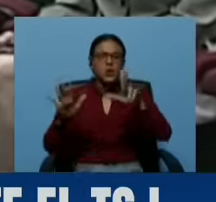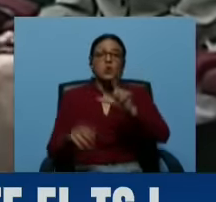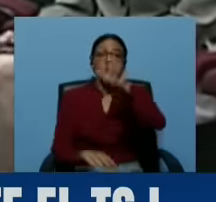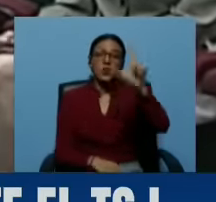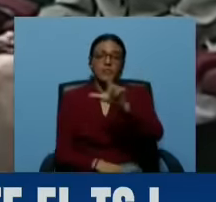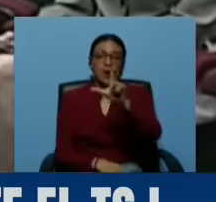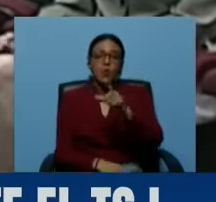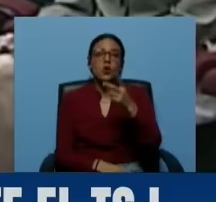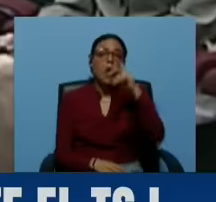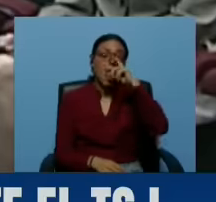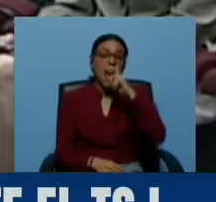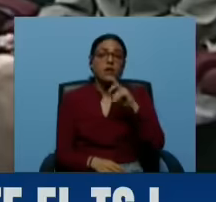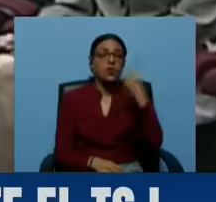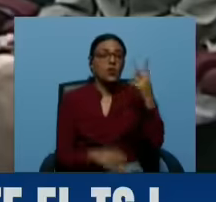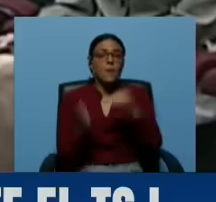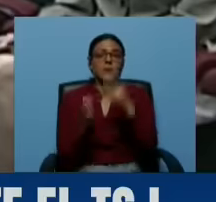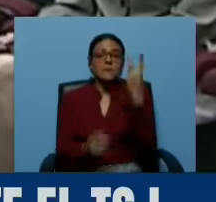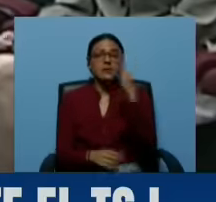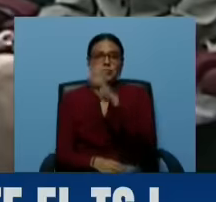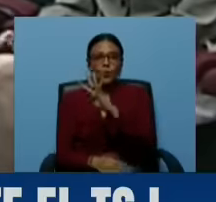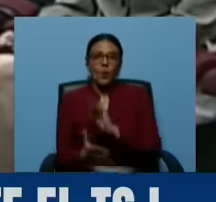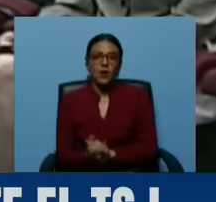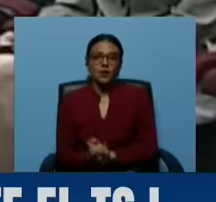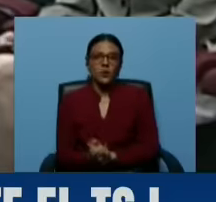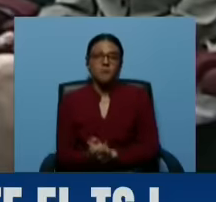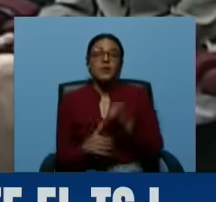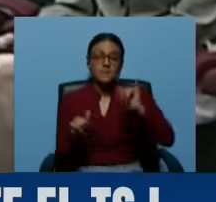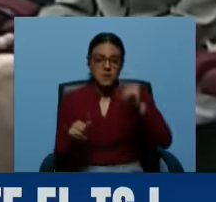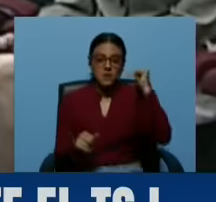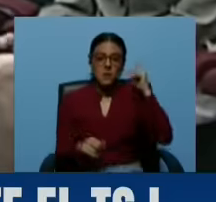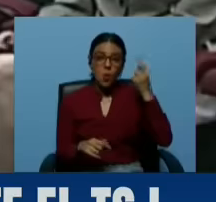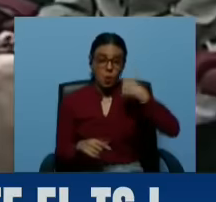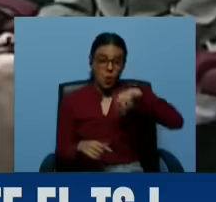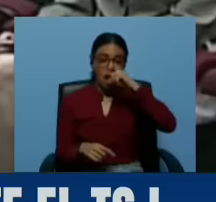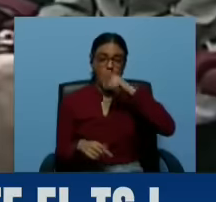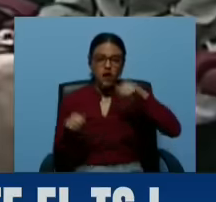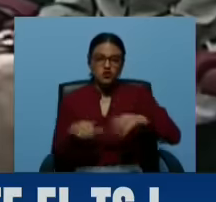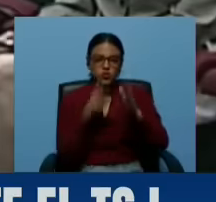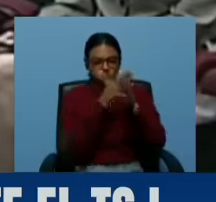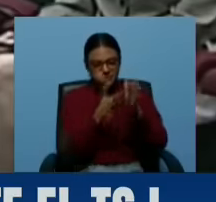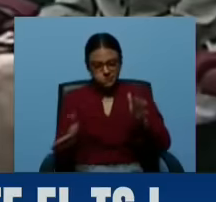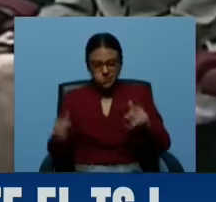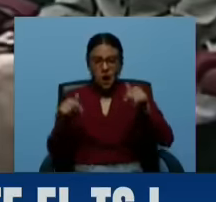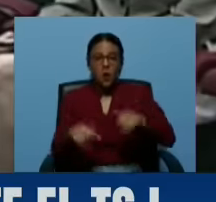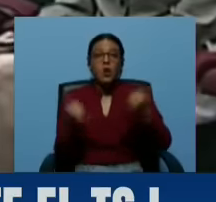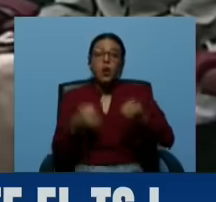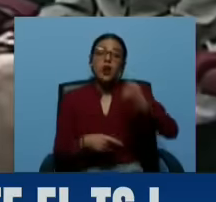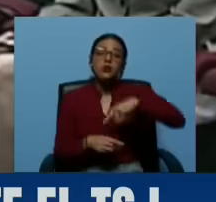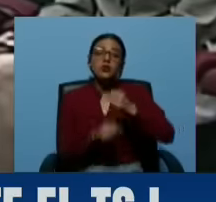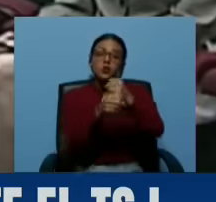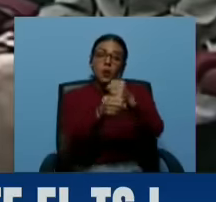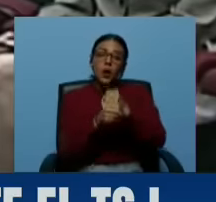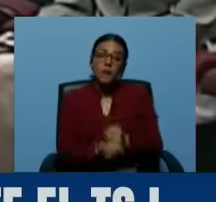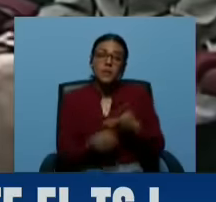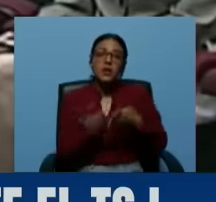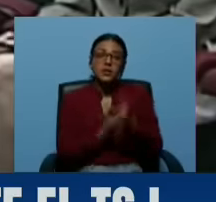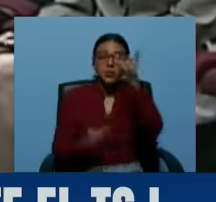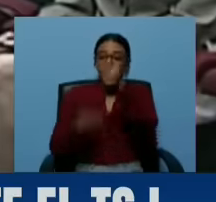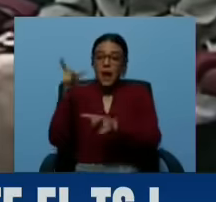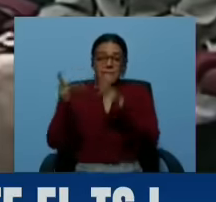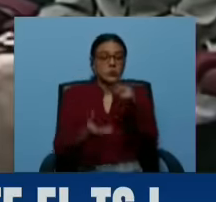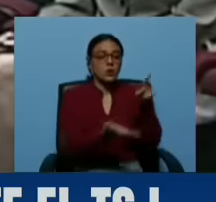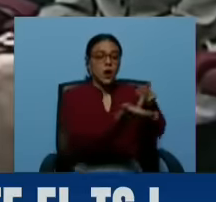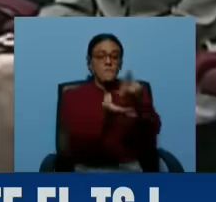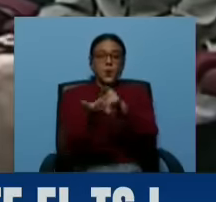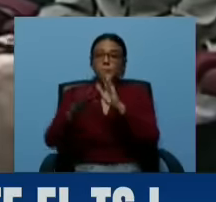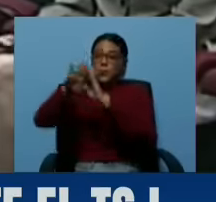julio del año 2024, es decir, el año en curso. Seguimos a la espera de lo que será el ingreso de los integrantes de esta